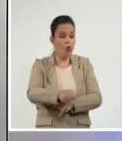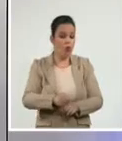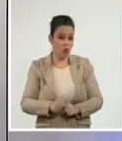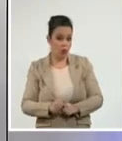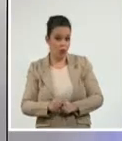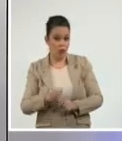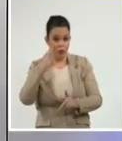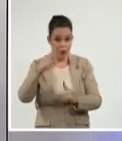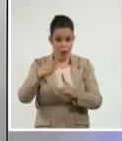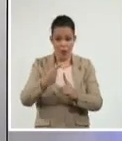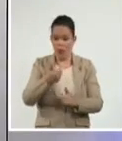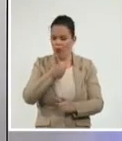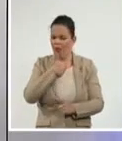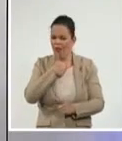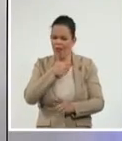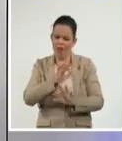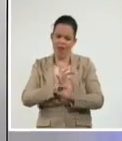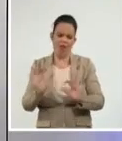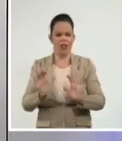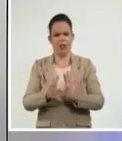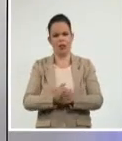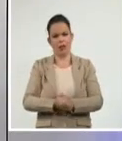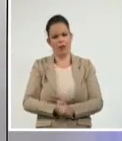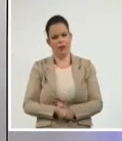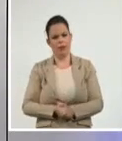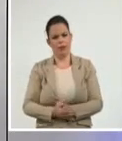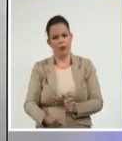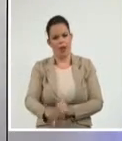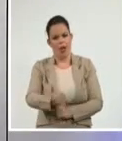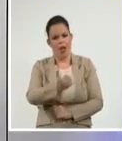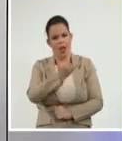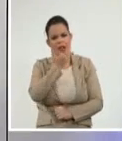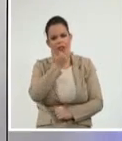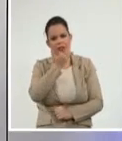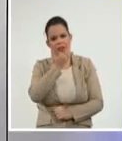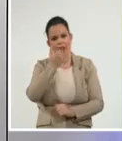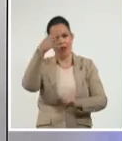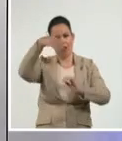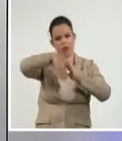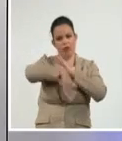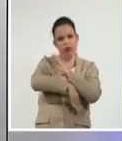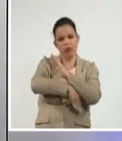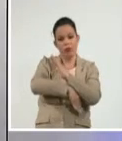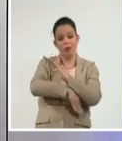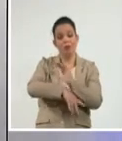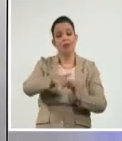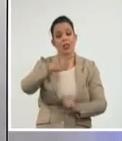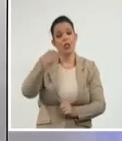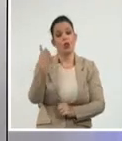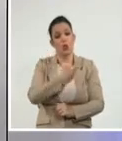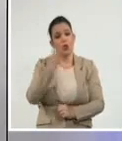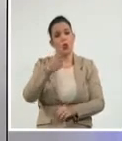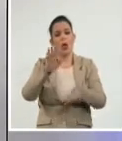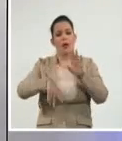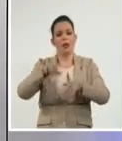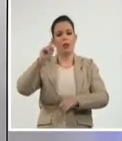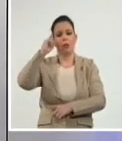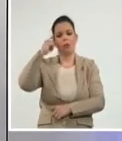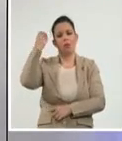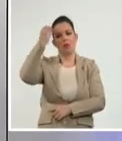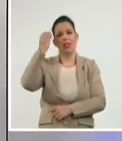simple: hacernos pasar trabajo y penurias y que adicionalmente pensemos que toda la culpa es nuestra y